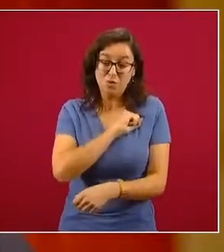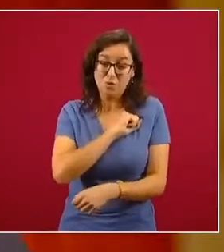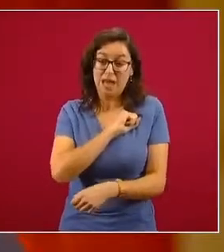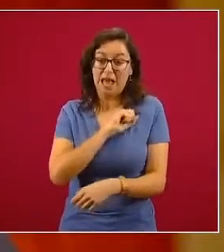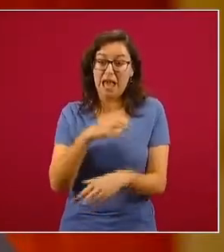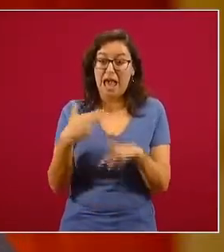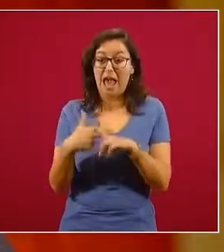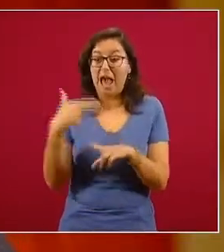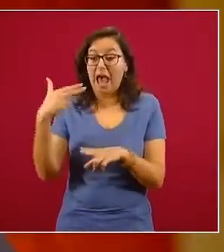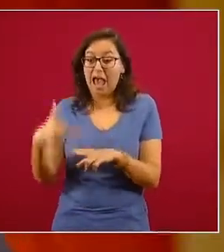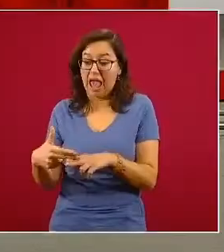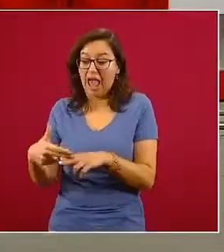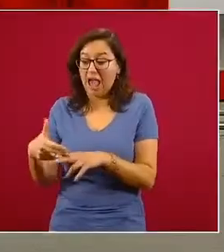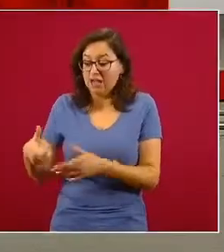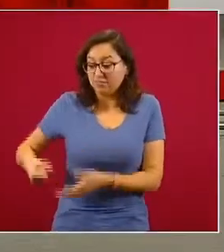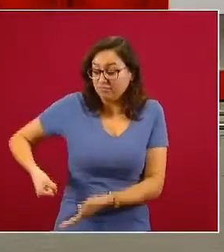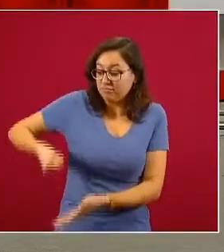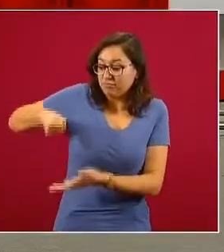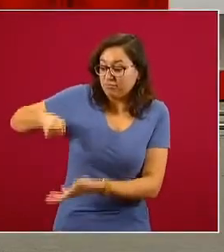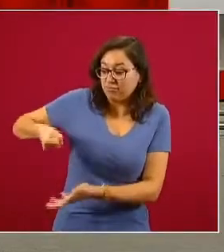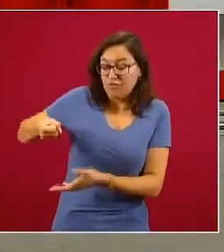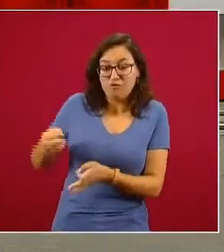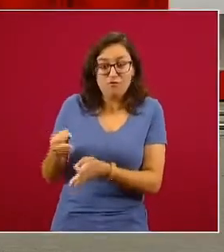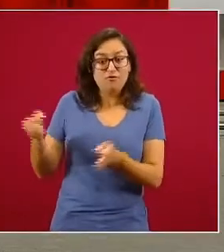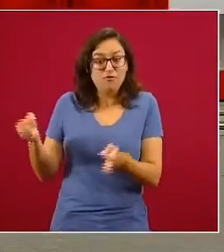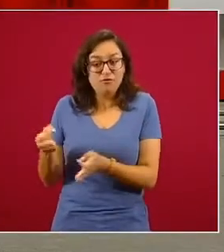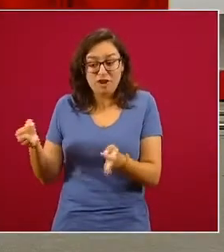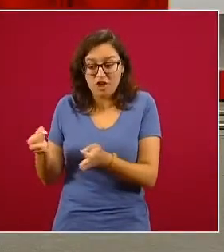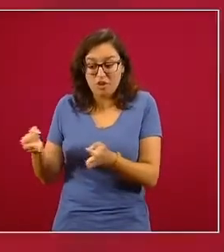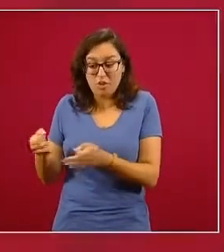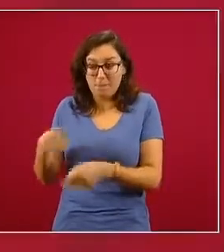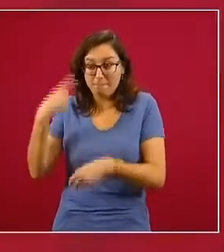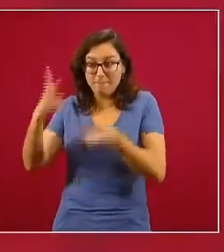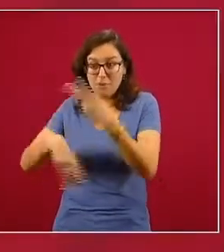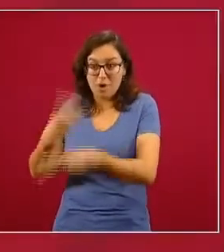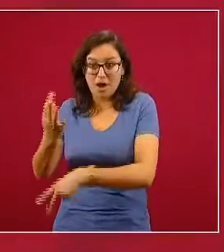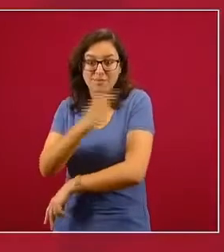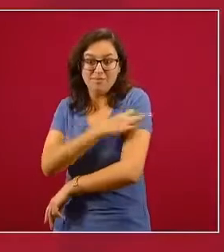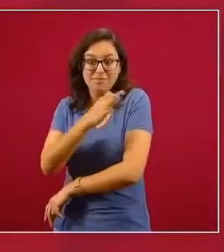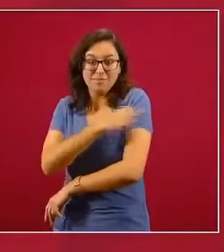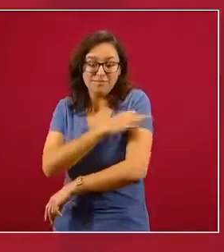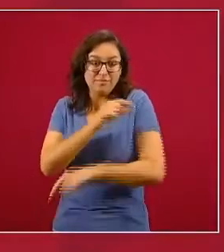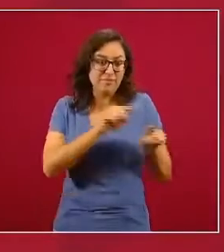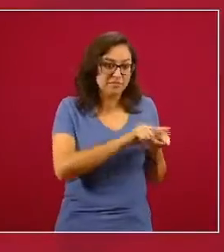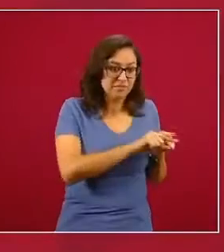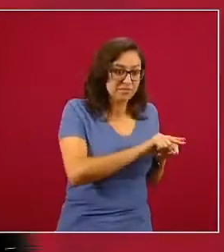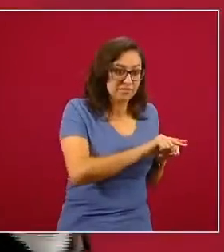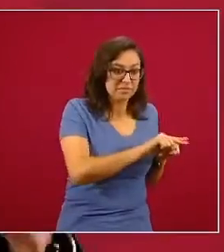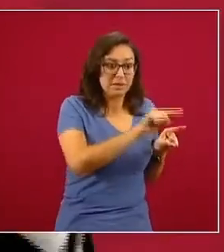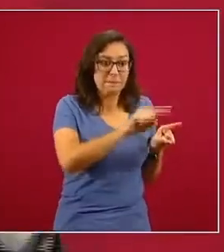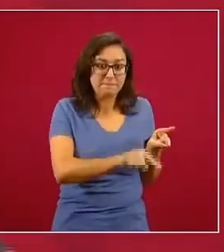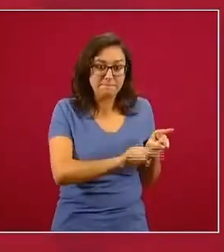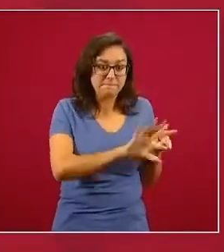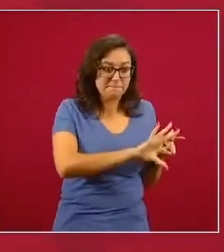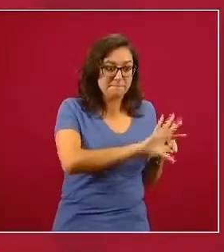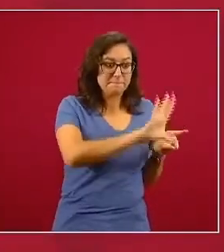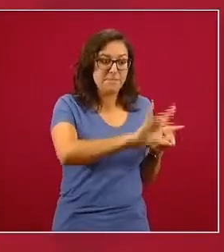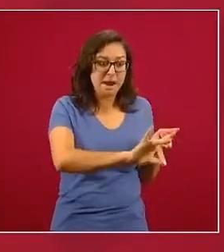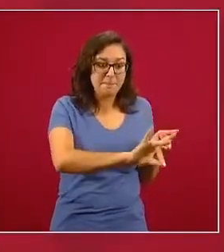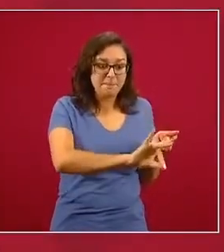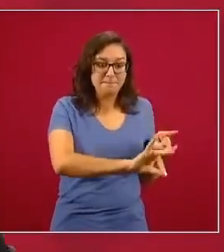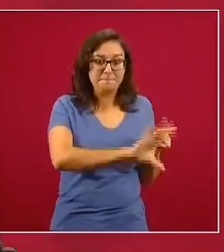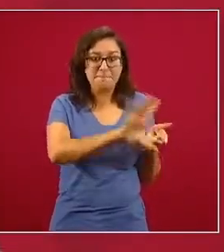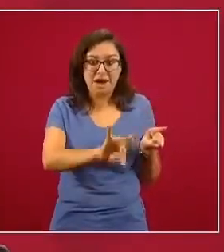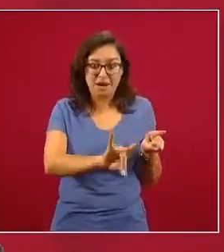hasta un termo portátil que lleve la persona vacunadora. En cada paso, en cada transferencia del embarque de